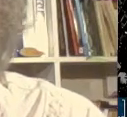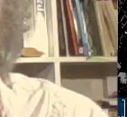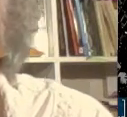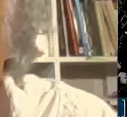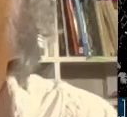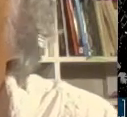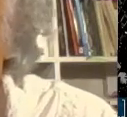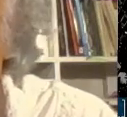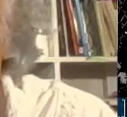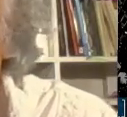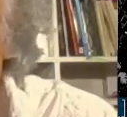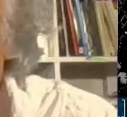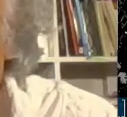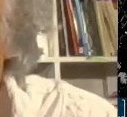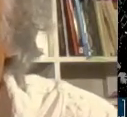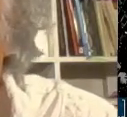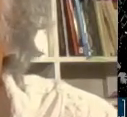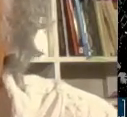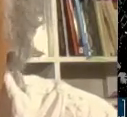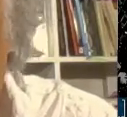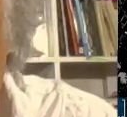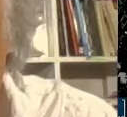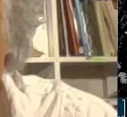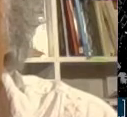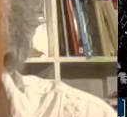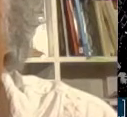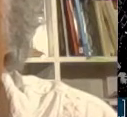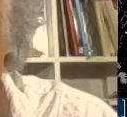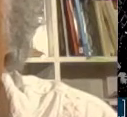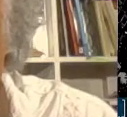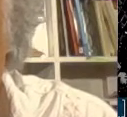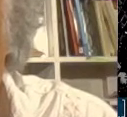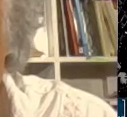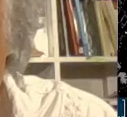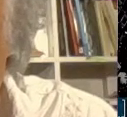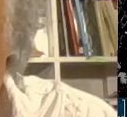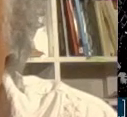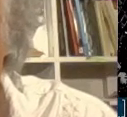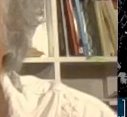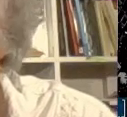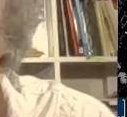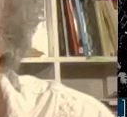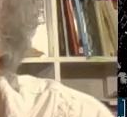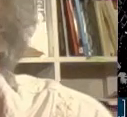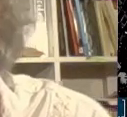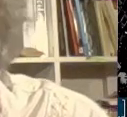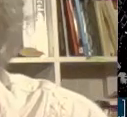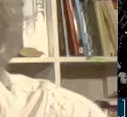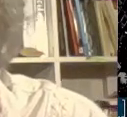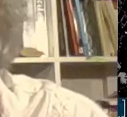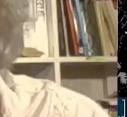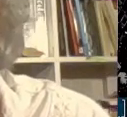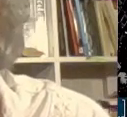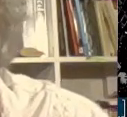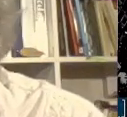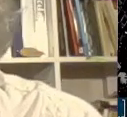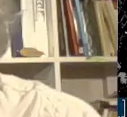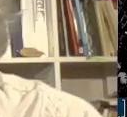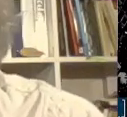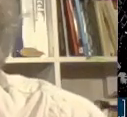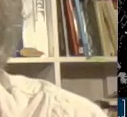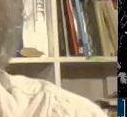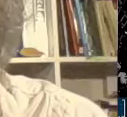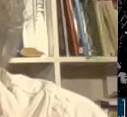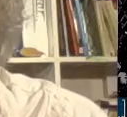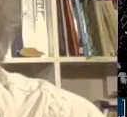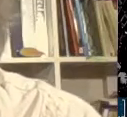está obviamente editado, no editado, sino más bien no está en vivo, sino que está tomado ya de una grabación